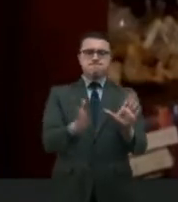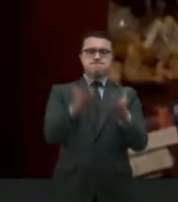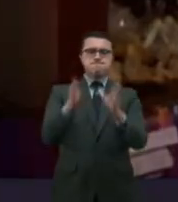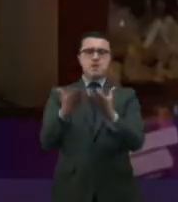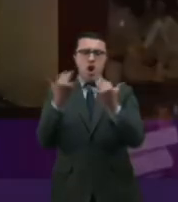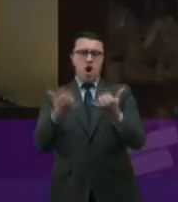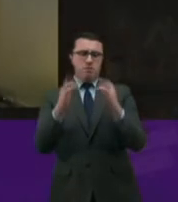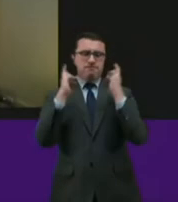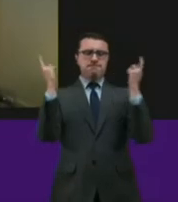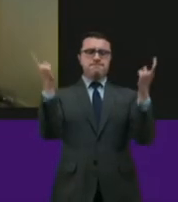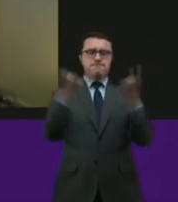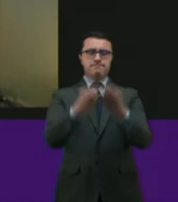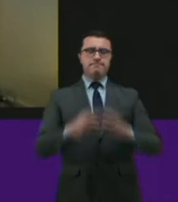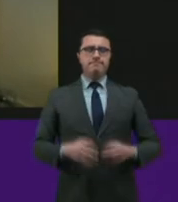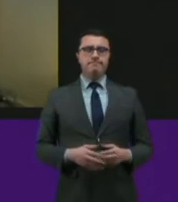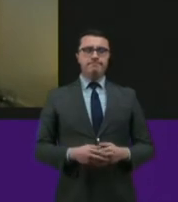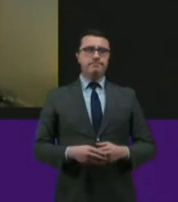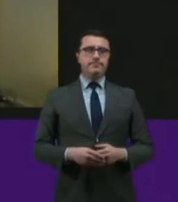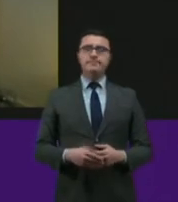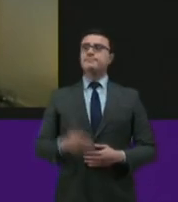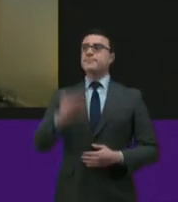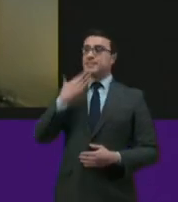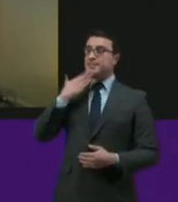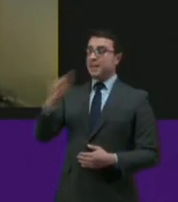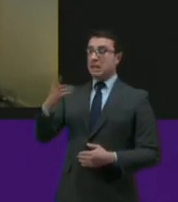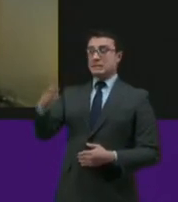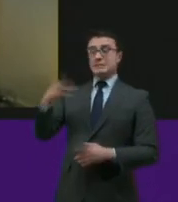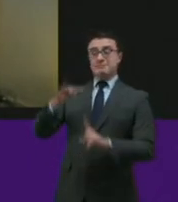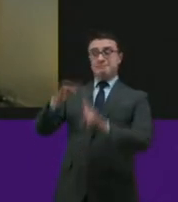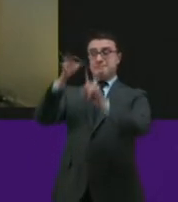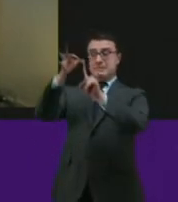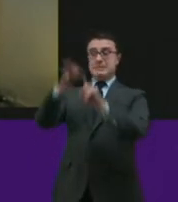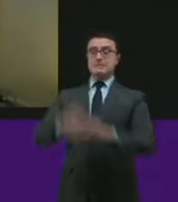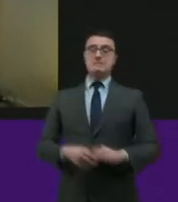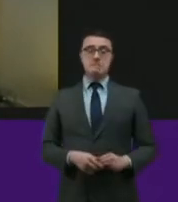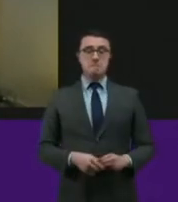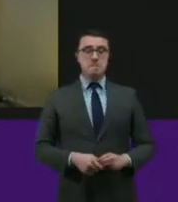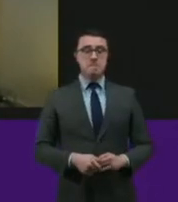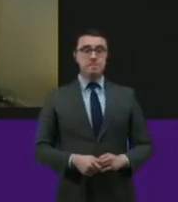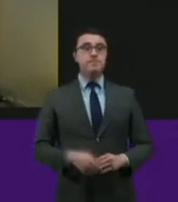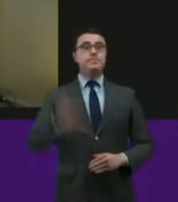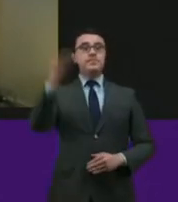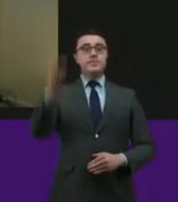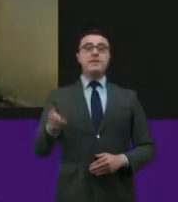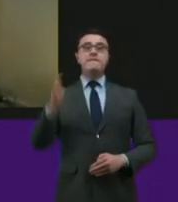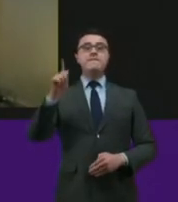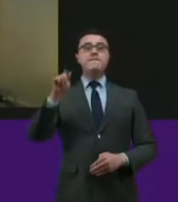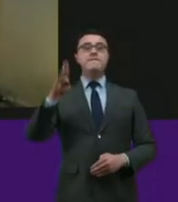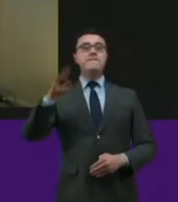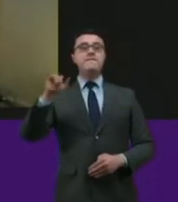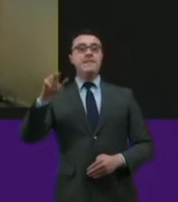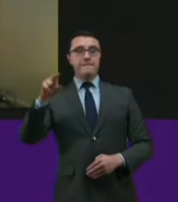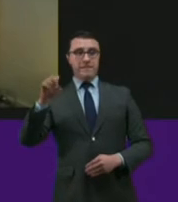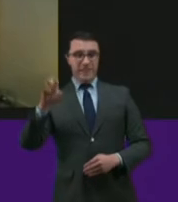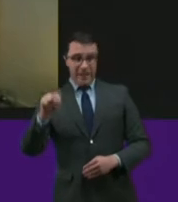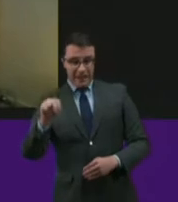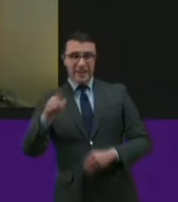sesión. Gracias, Hilda. Espectacular. Bueno, y don Fabián Gómez, CEO de